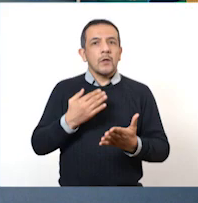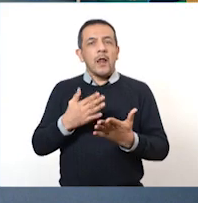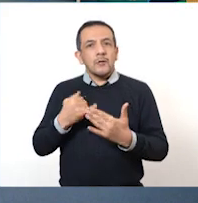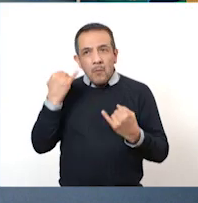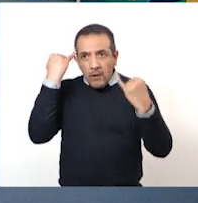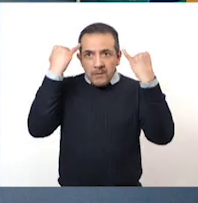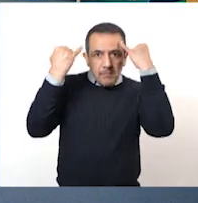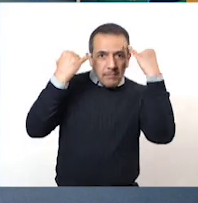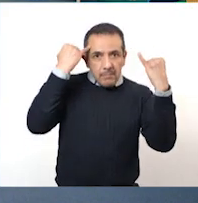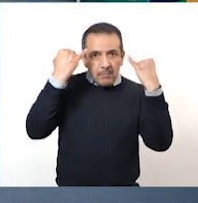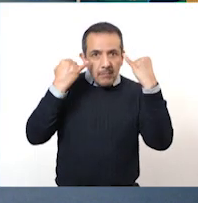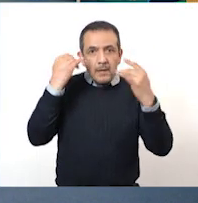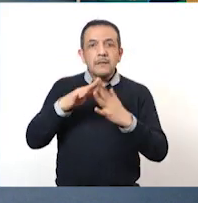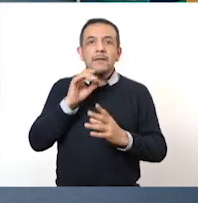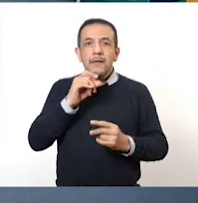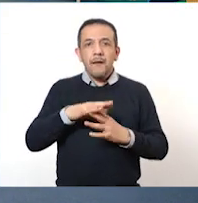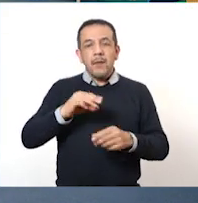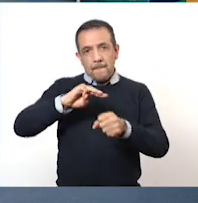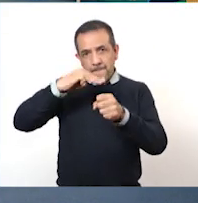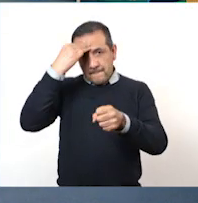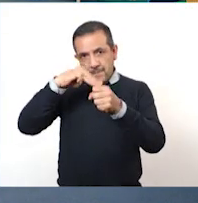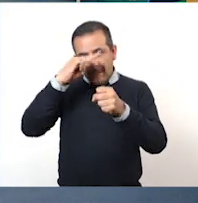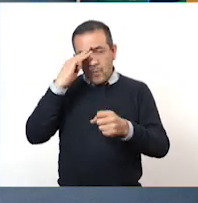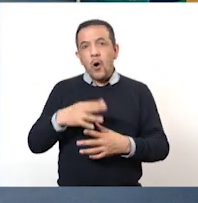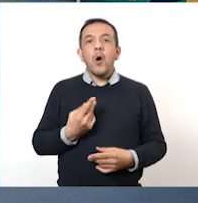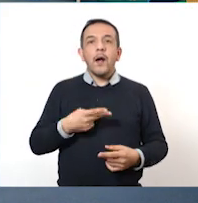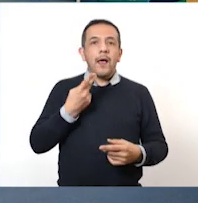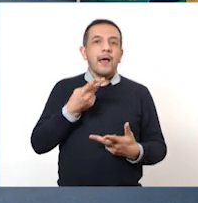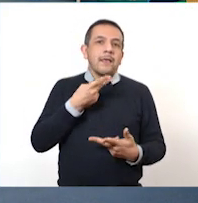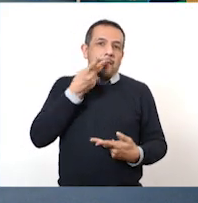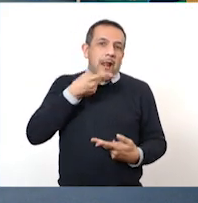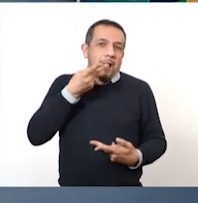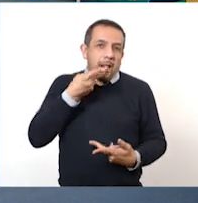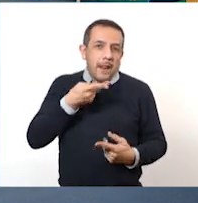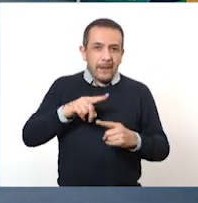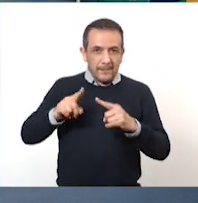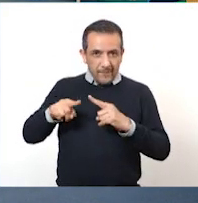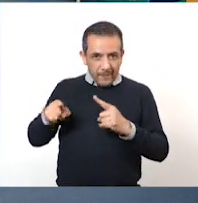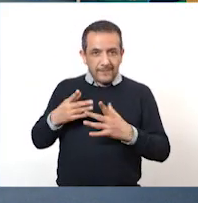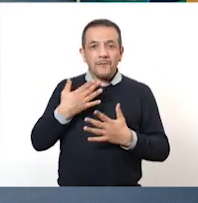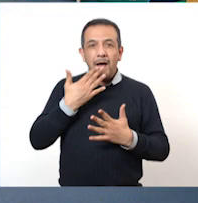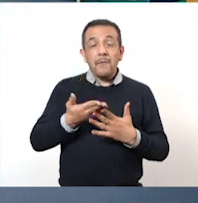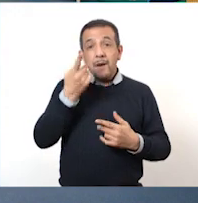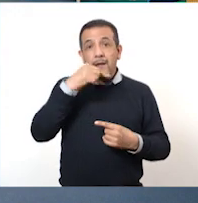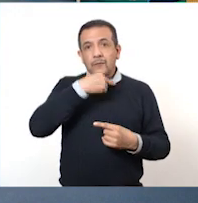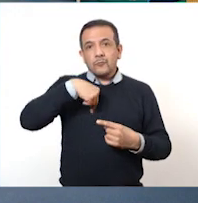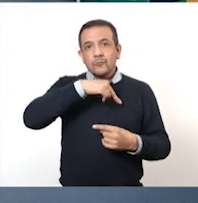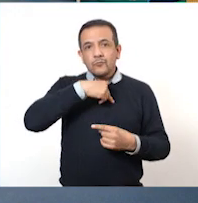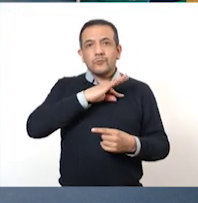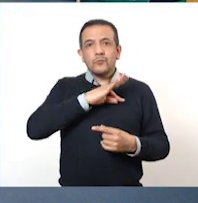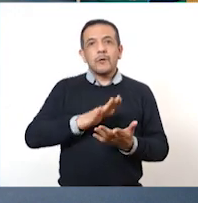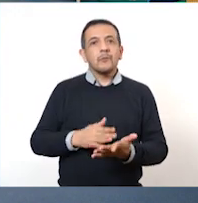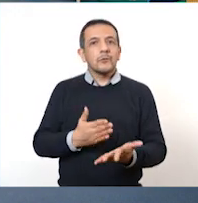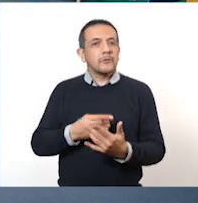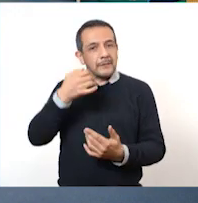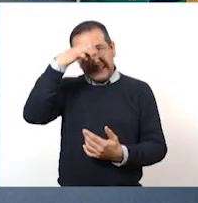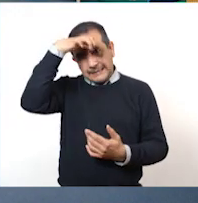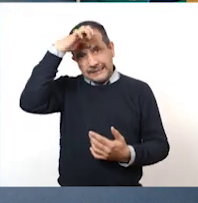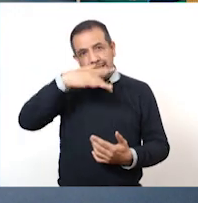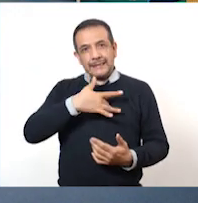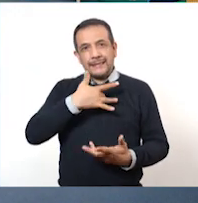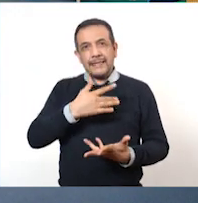nuevo, alternando habilidades lingüísticas, memorísticas y de confrontación, con las cuales podemos experimentar nuevas